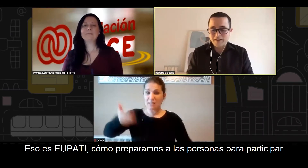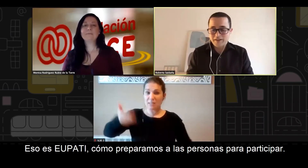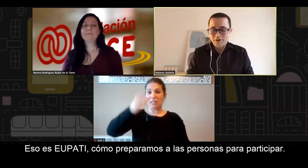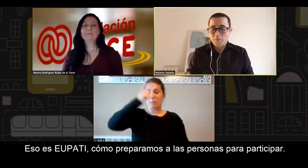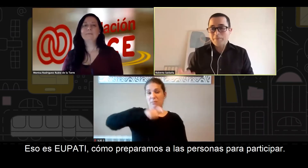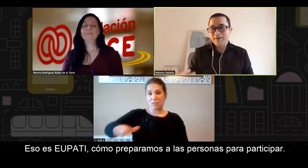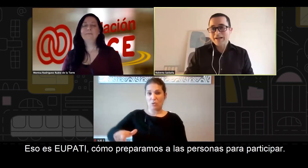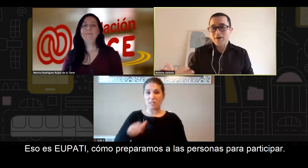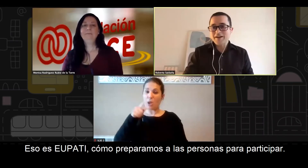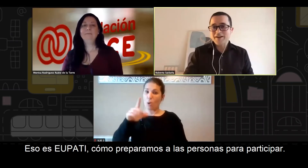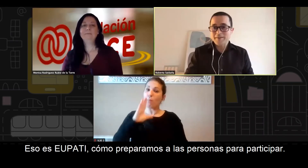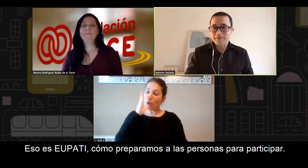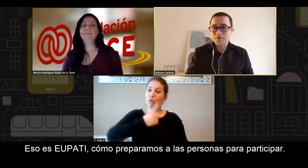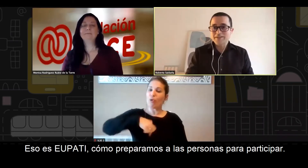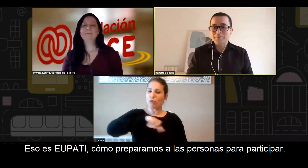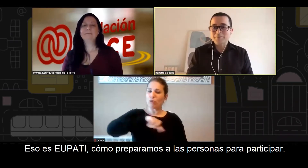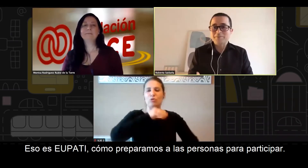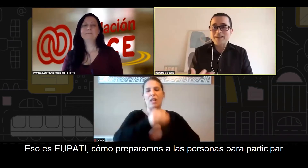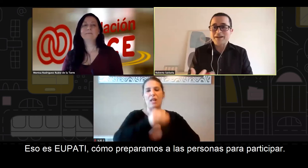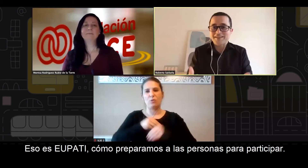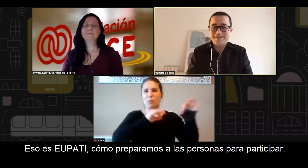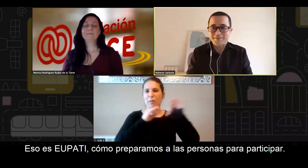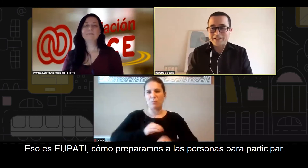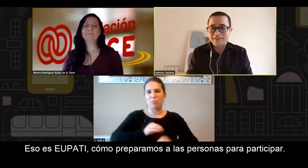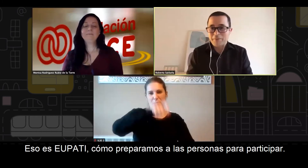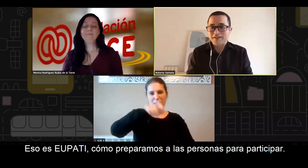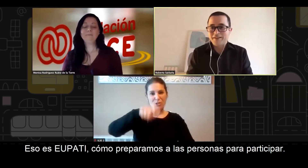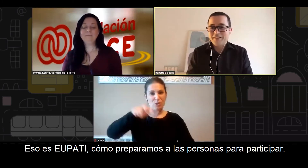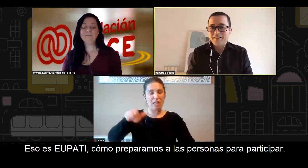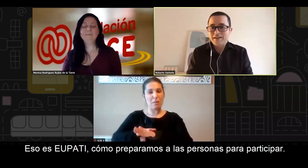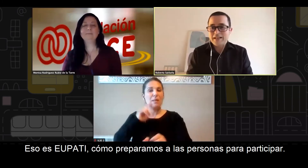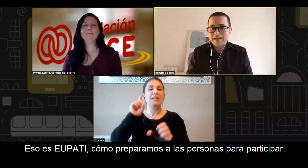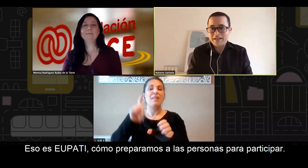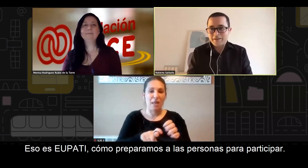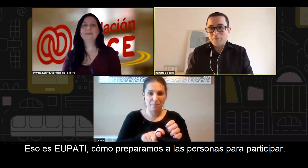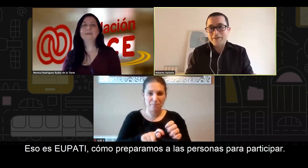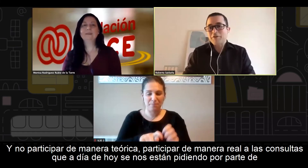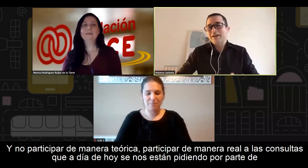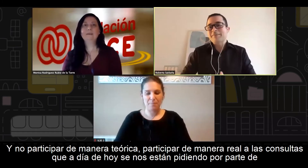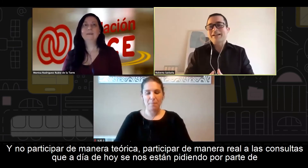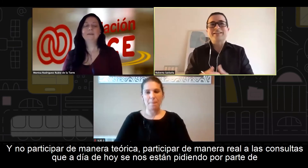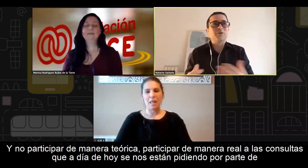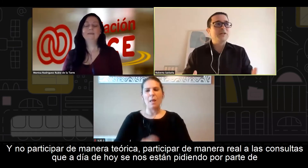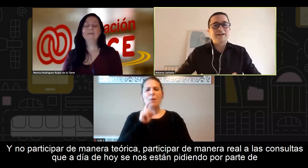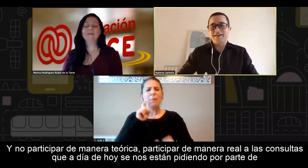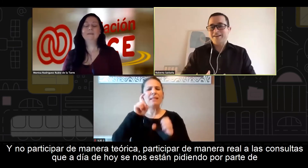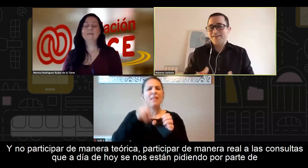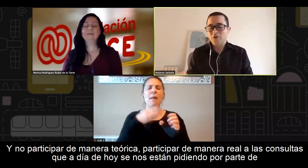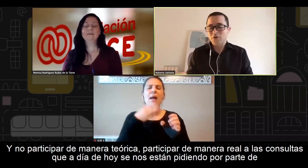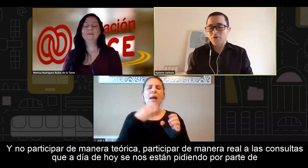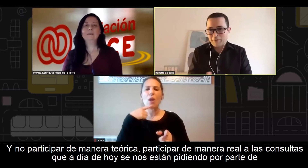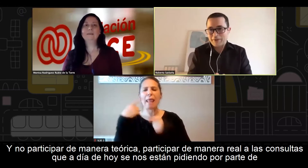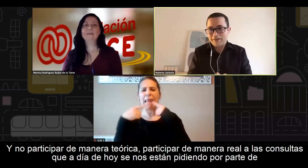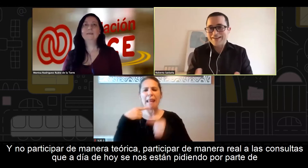OPATI. ¿Cómo preparamos a las personas para participar? Y no participar de manera teórica,